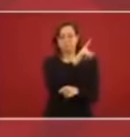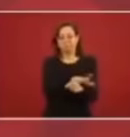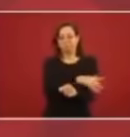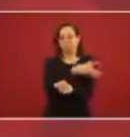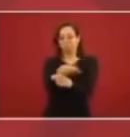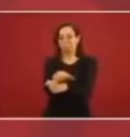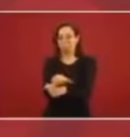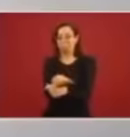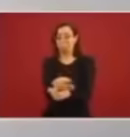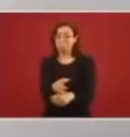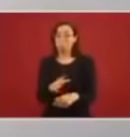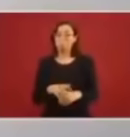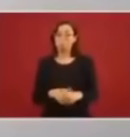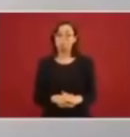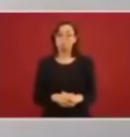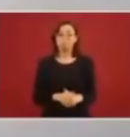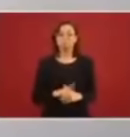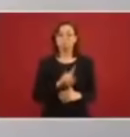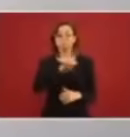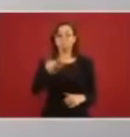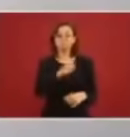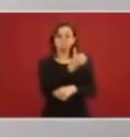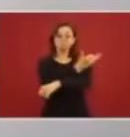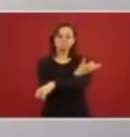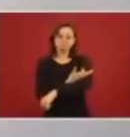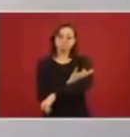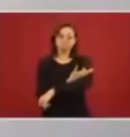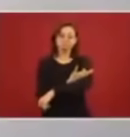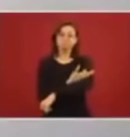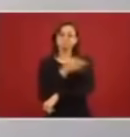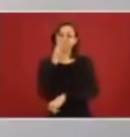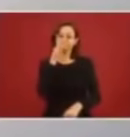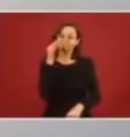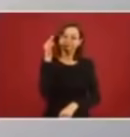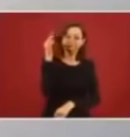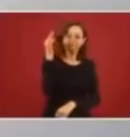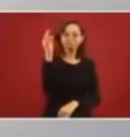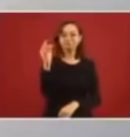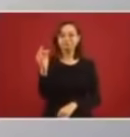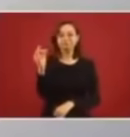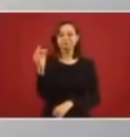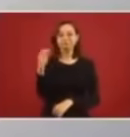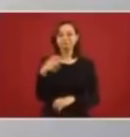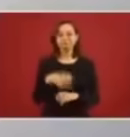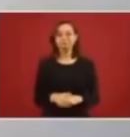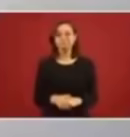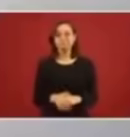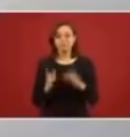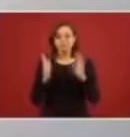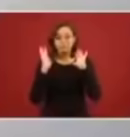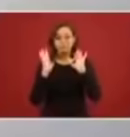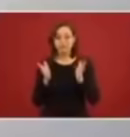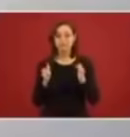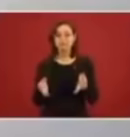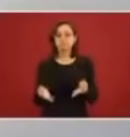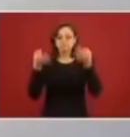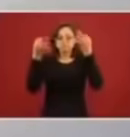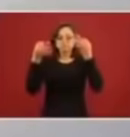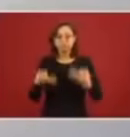lo notificamos ya tarde de inmediato ya es formal